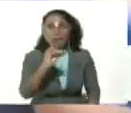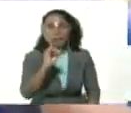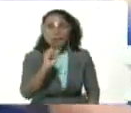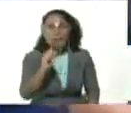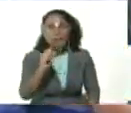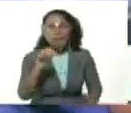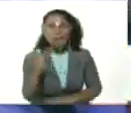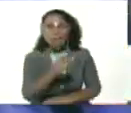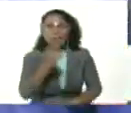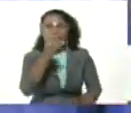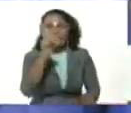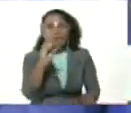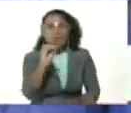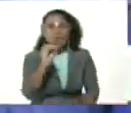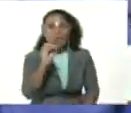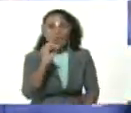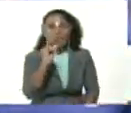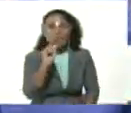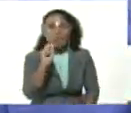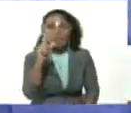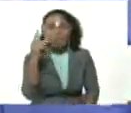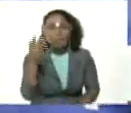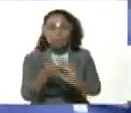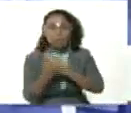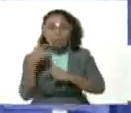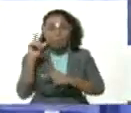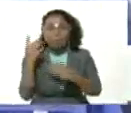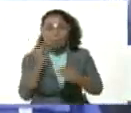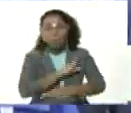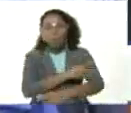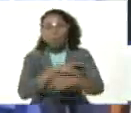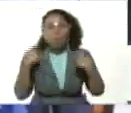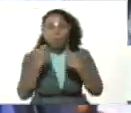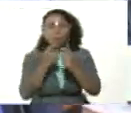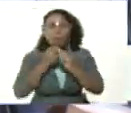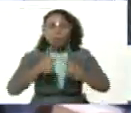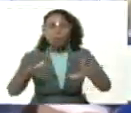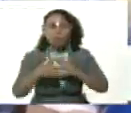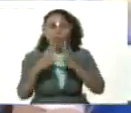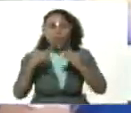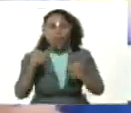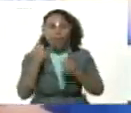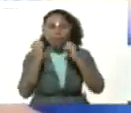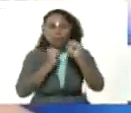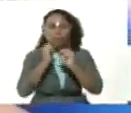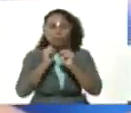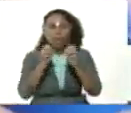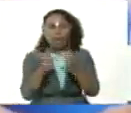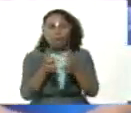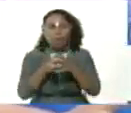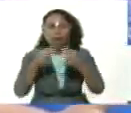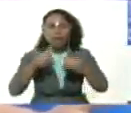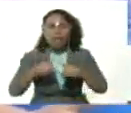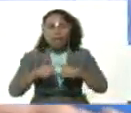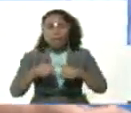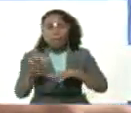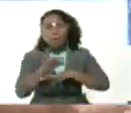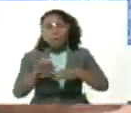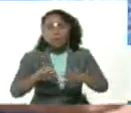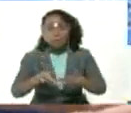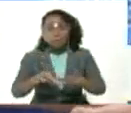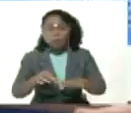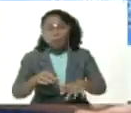con el ministro de Vivienda, con el Poder Popular, desplegados con todas las maquinarias y equipos aquí en el municipio Pinto